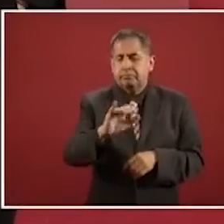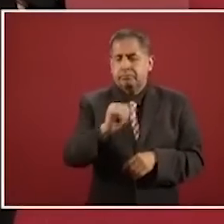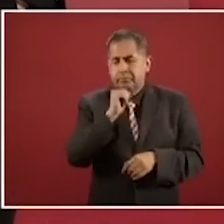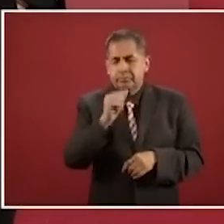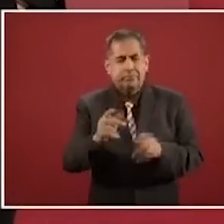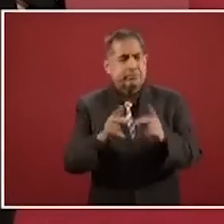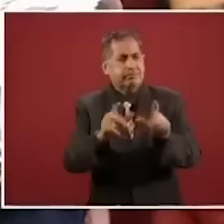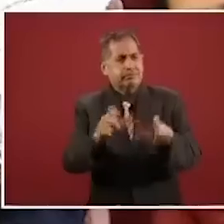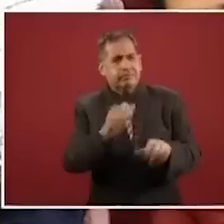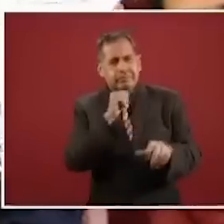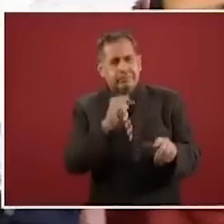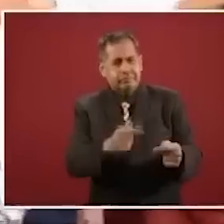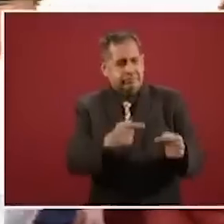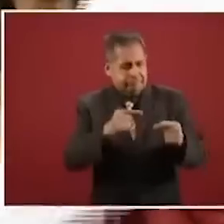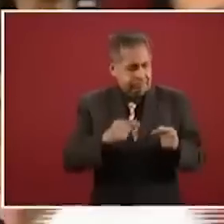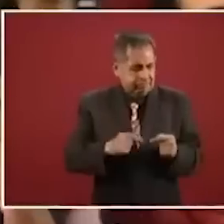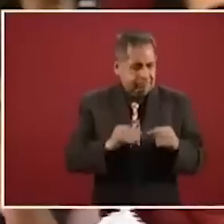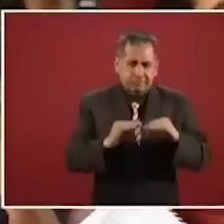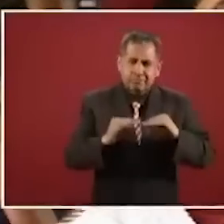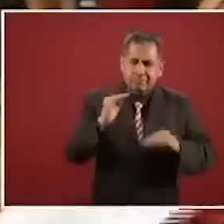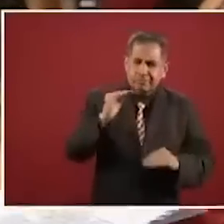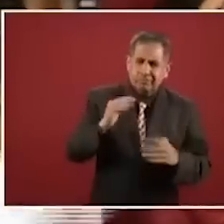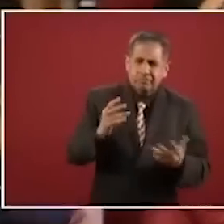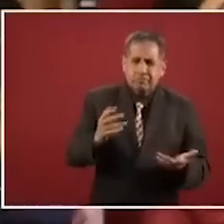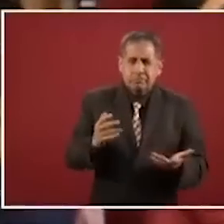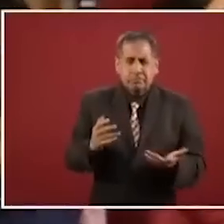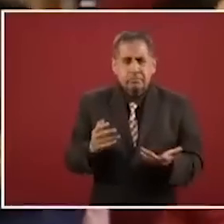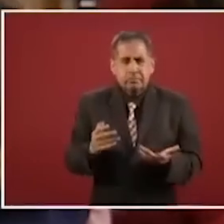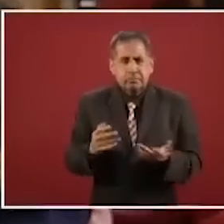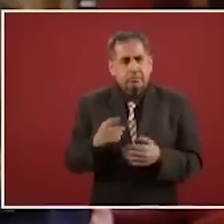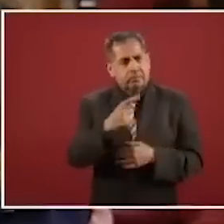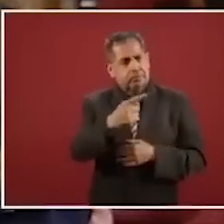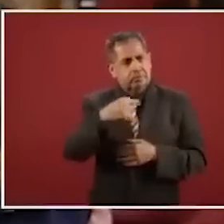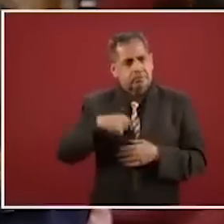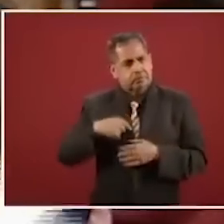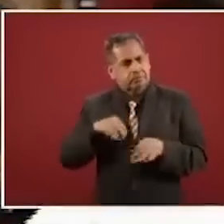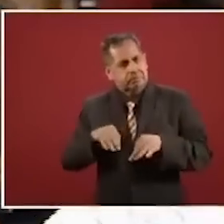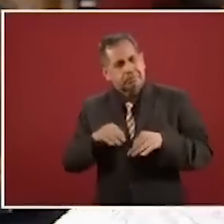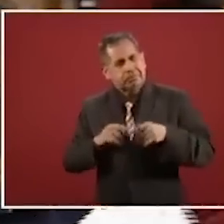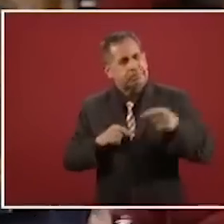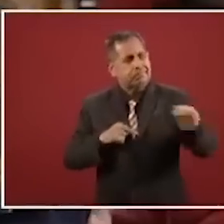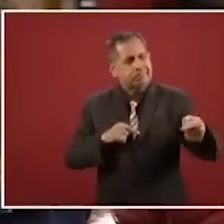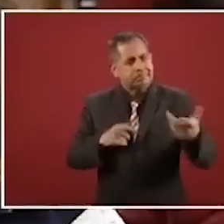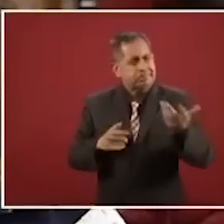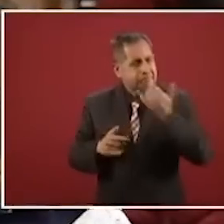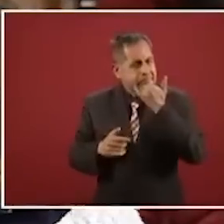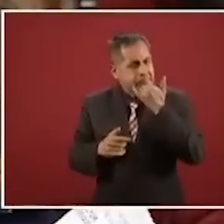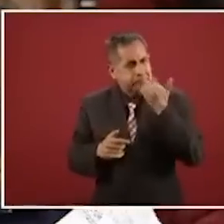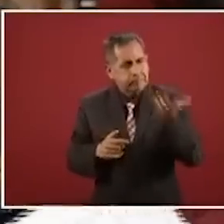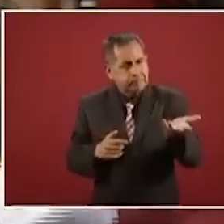placas. También hay tema de asimetría, como ellos se quejan de la cuestión laboral. Pero